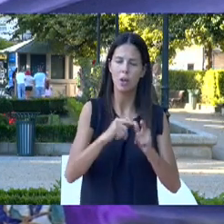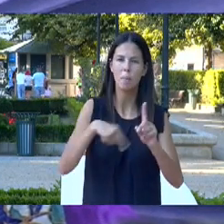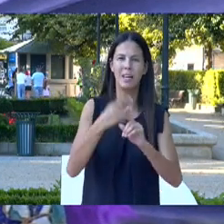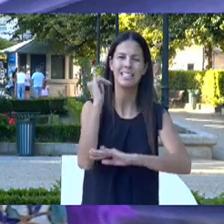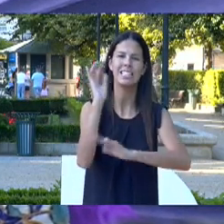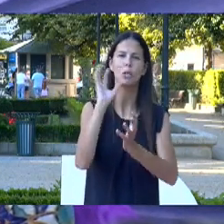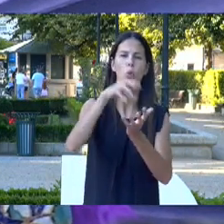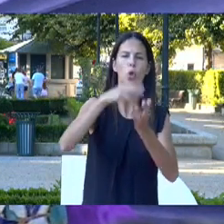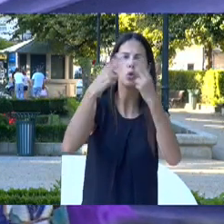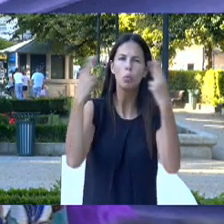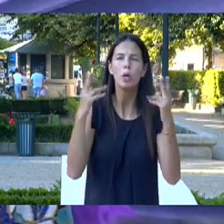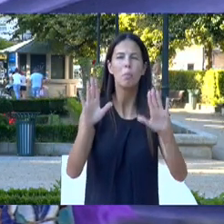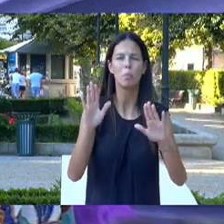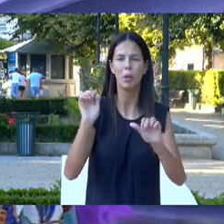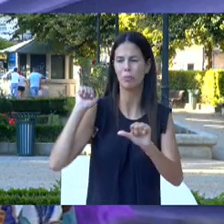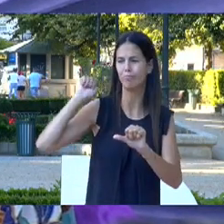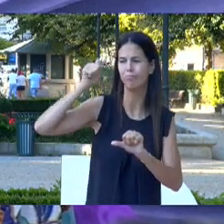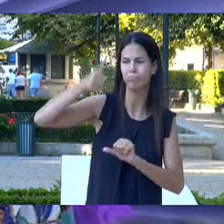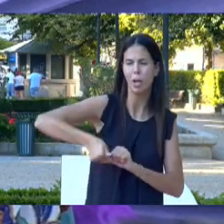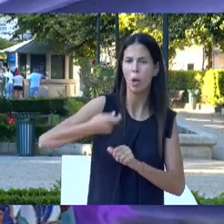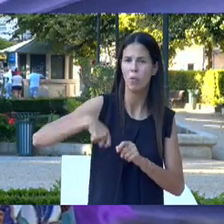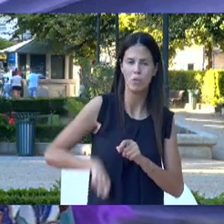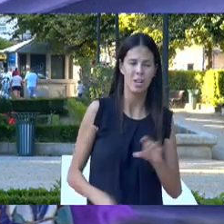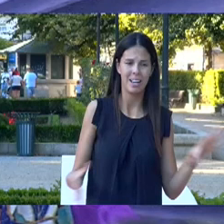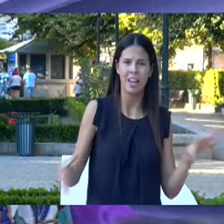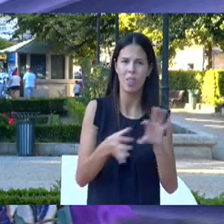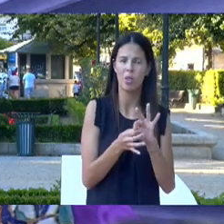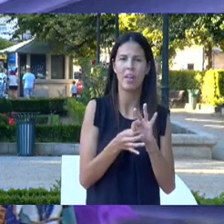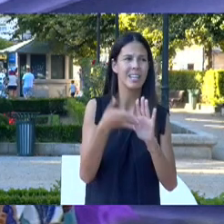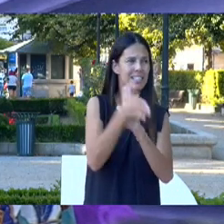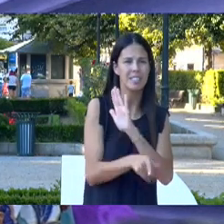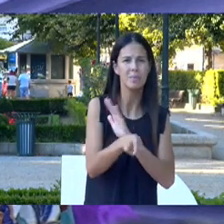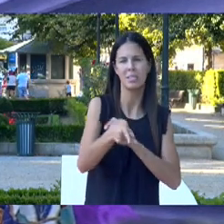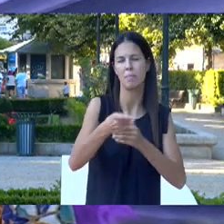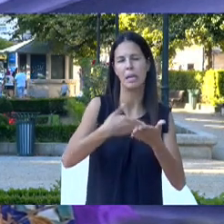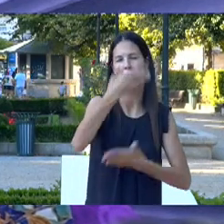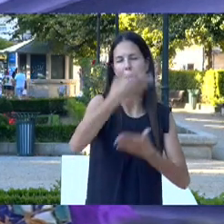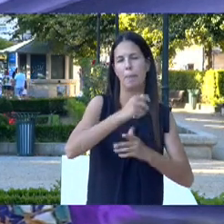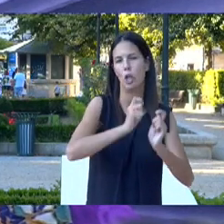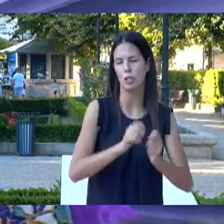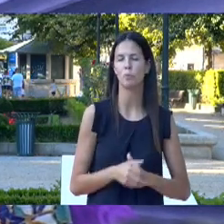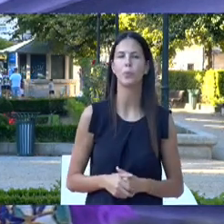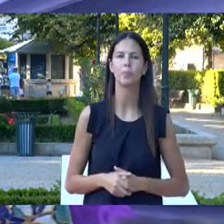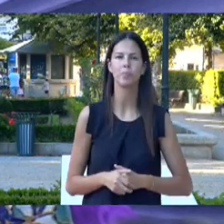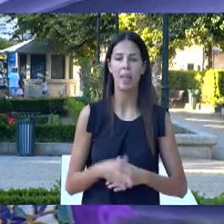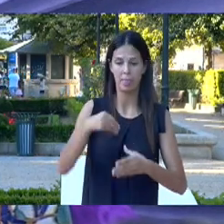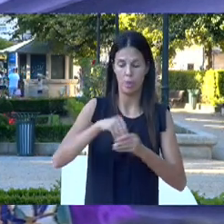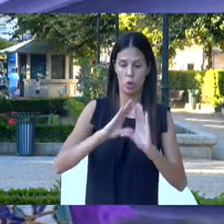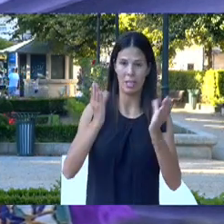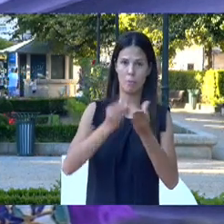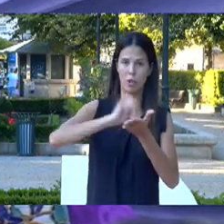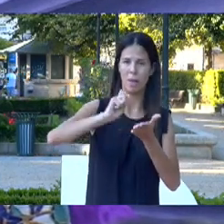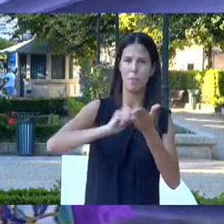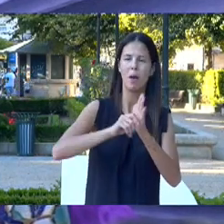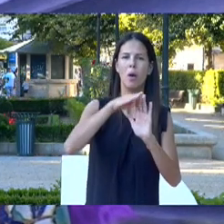Institucións Públicas, pero a súa traxectoria profesional estivo sempre vinculada ao xornalismo. Formou parte do equipo redactor